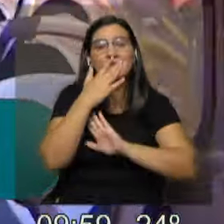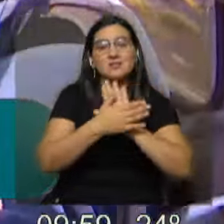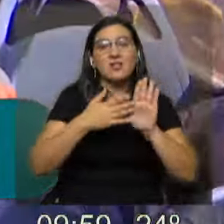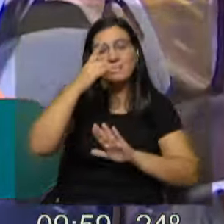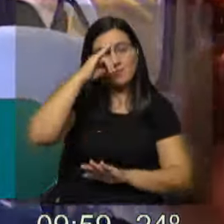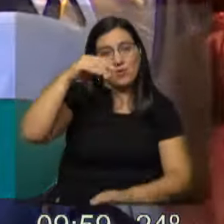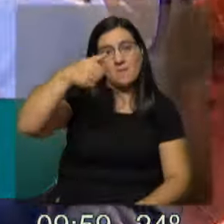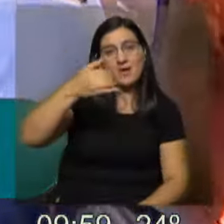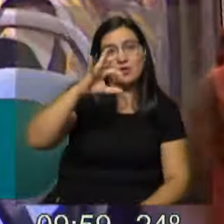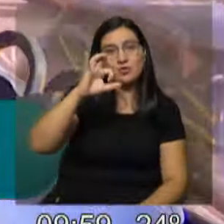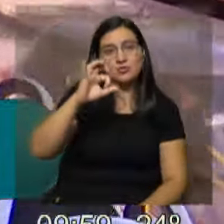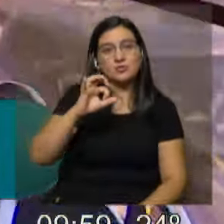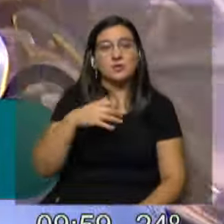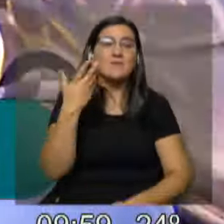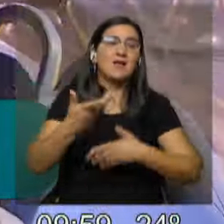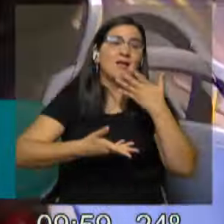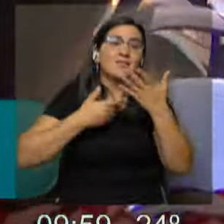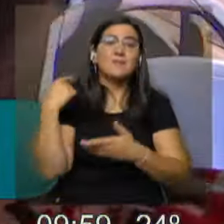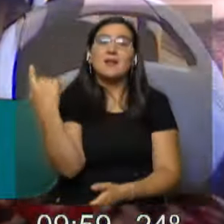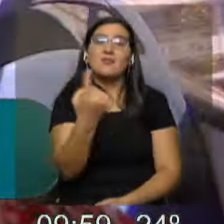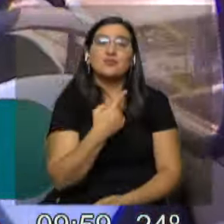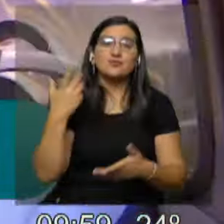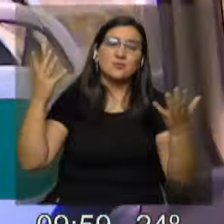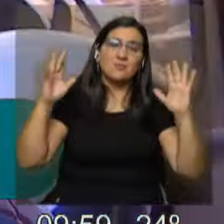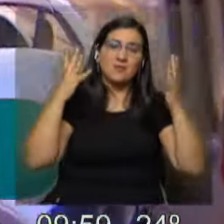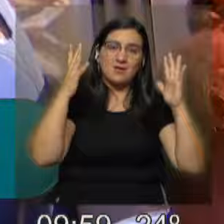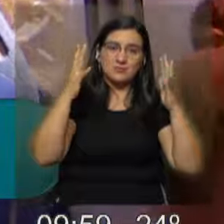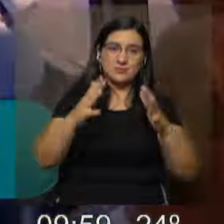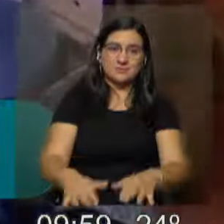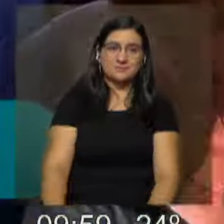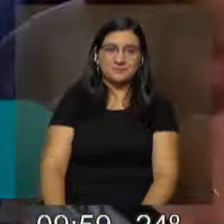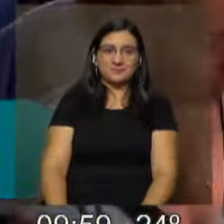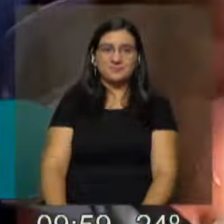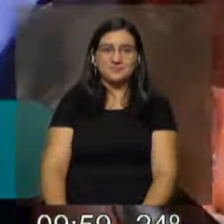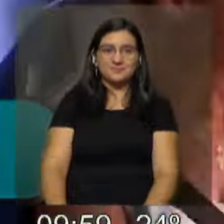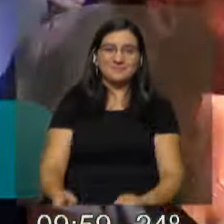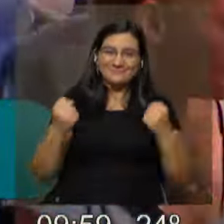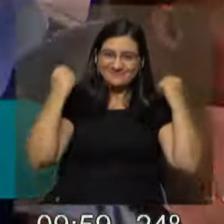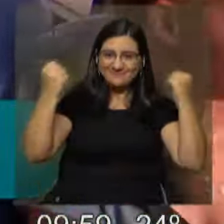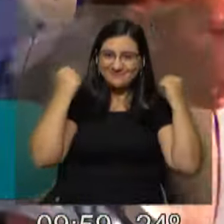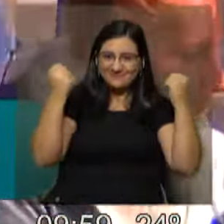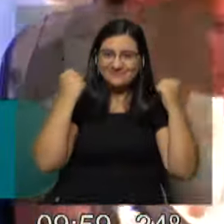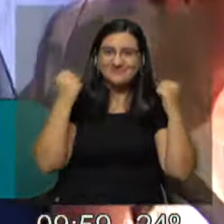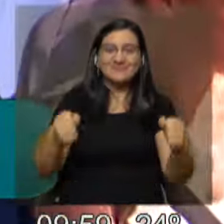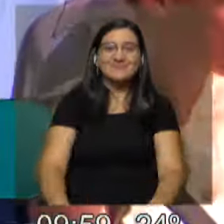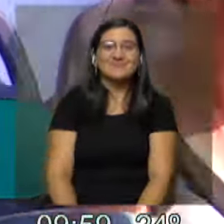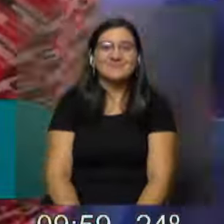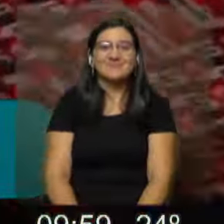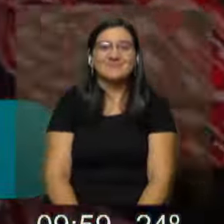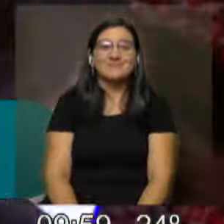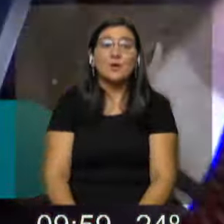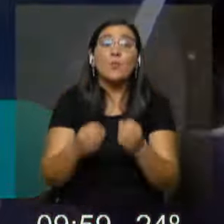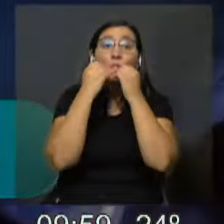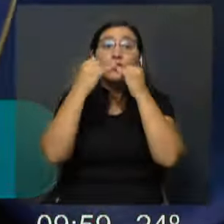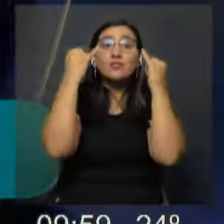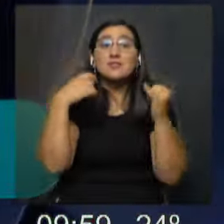demonio Marcos da Costa, que va a cantar para todos ustedes. ¡El aplauso, por favor! ¡Vamos! ¡Arriba, arriba! ¡Ahí va! Bueno, buenos